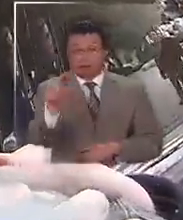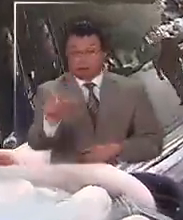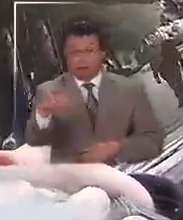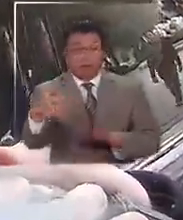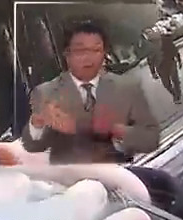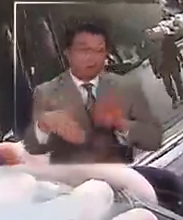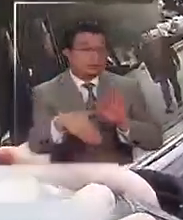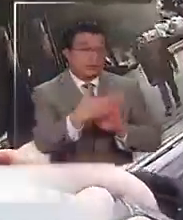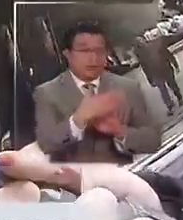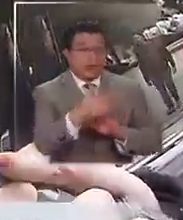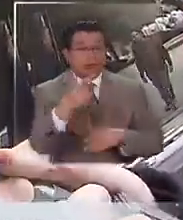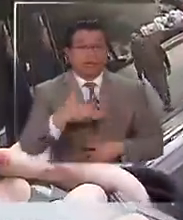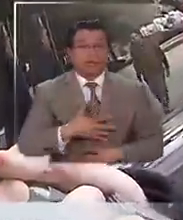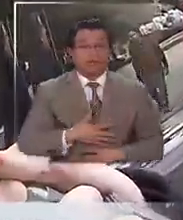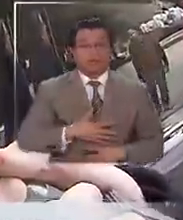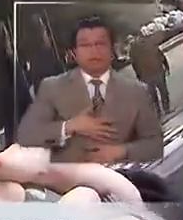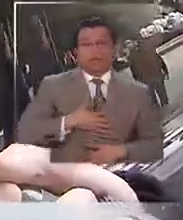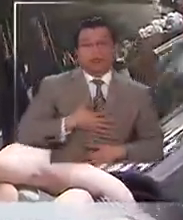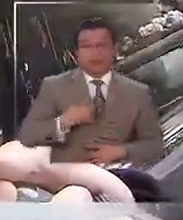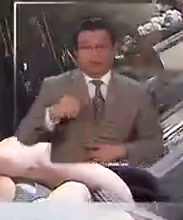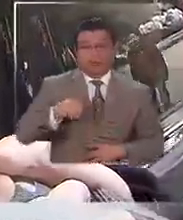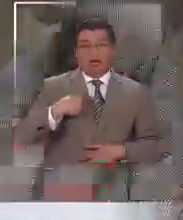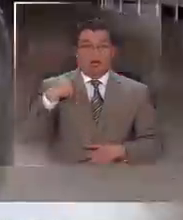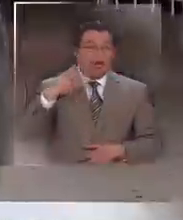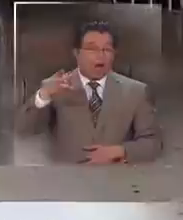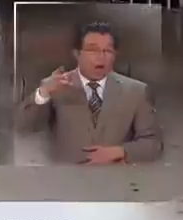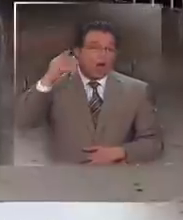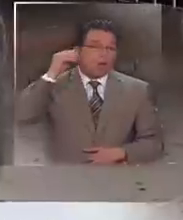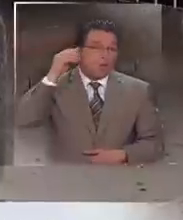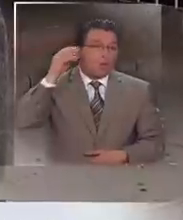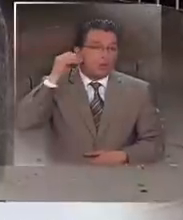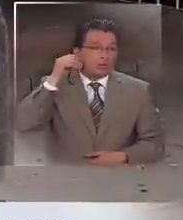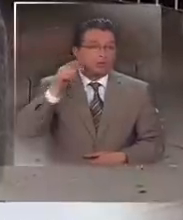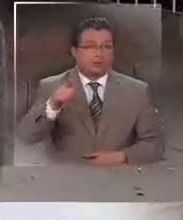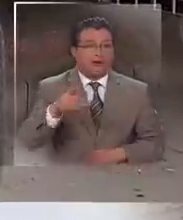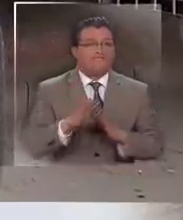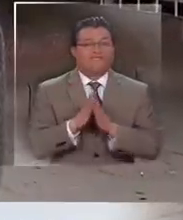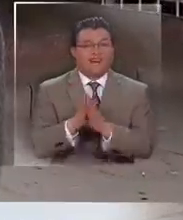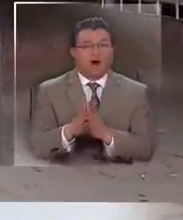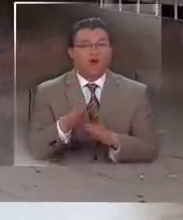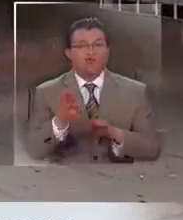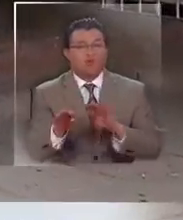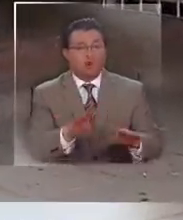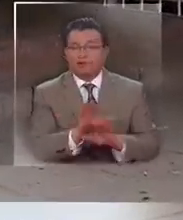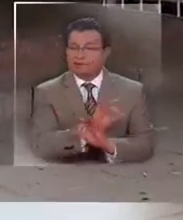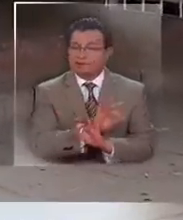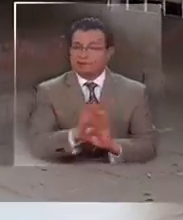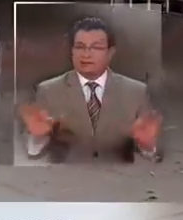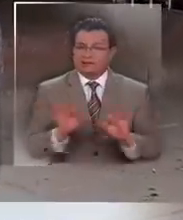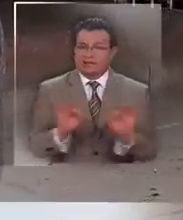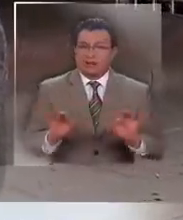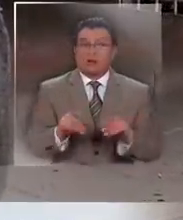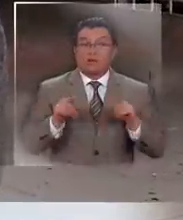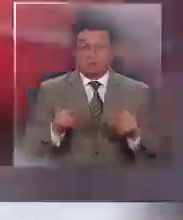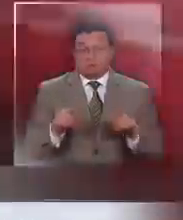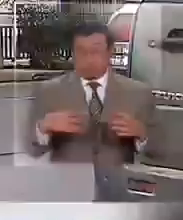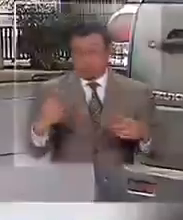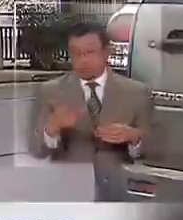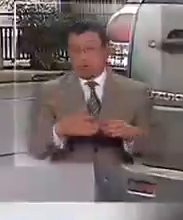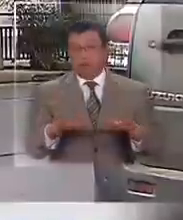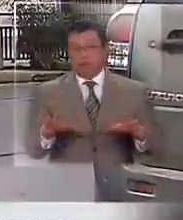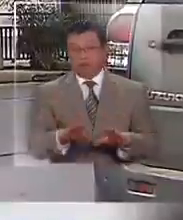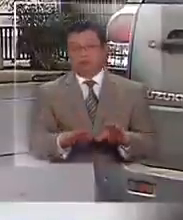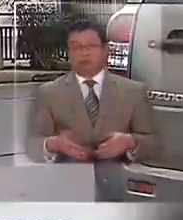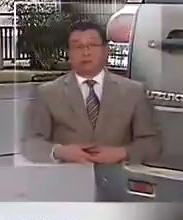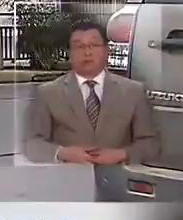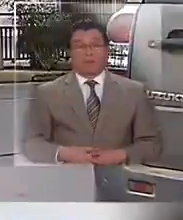a ir con la sensación íntima de haber sido oída. Y él no hace favores a nadie. Por eso queremos el juez de hierro.